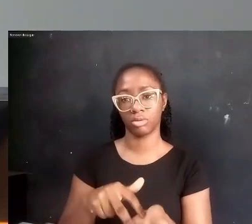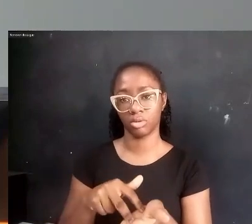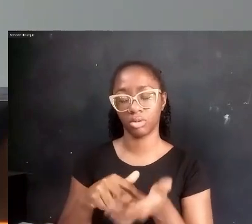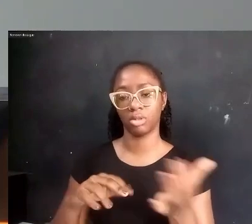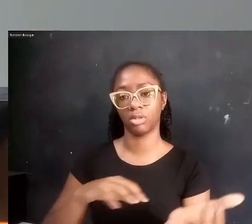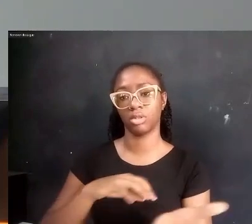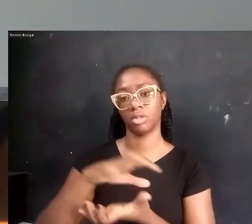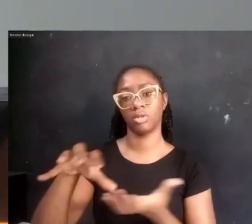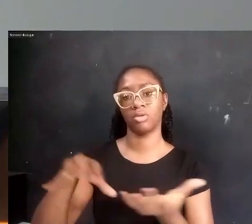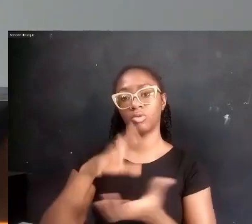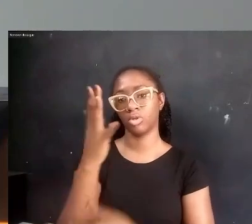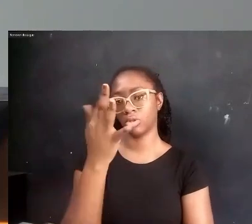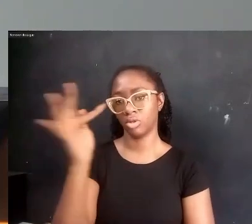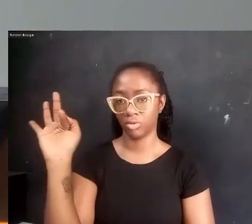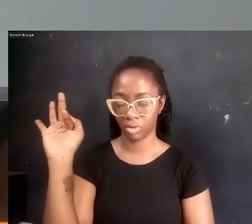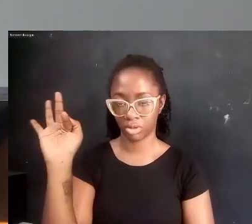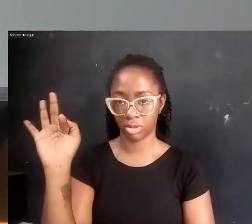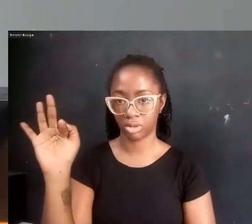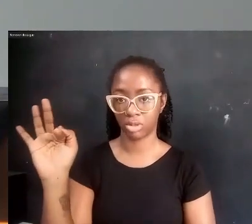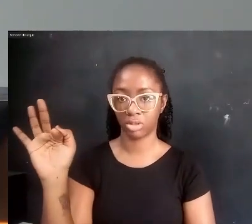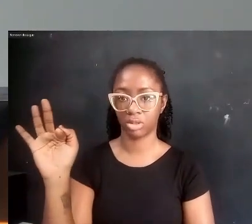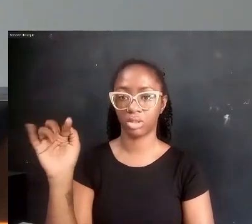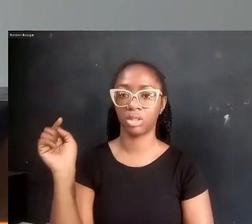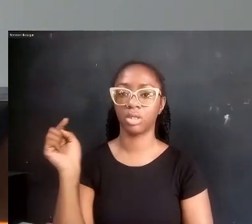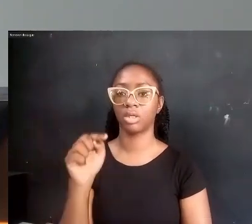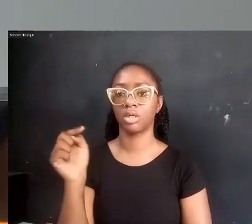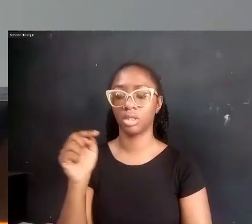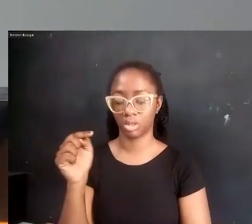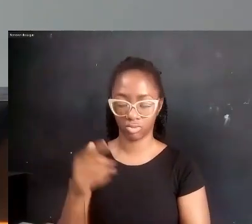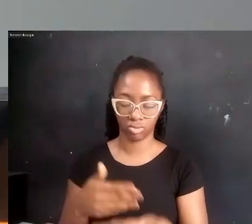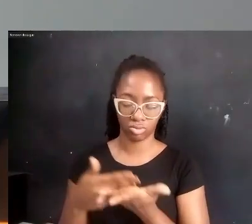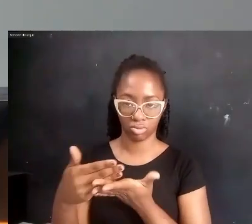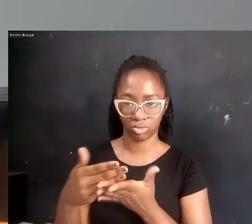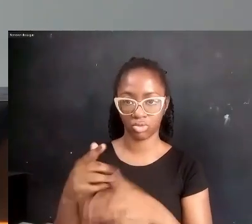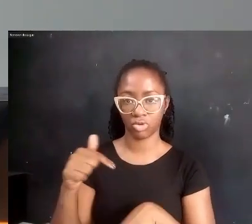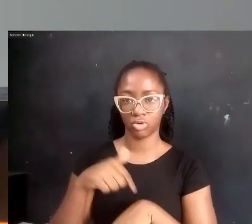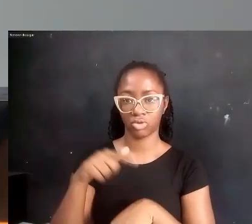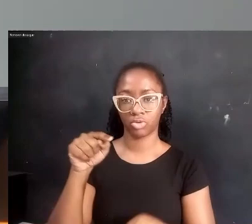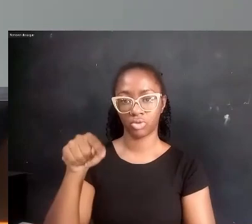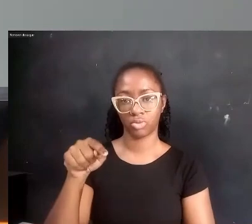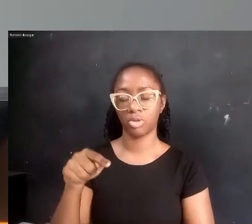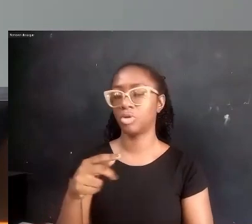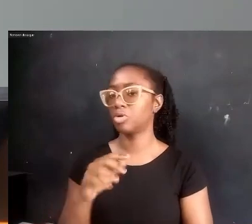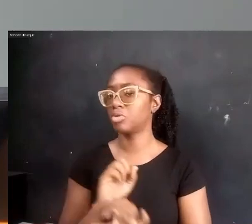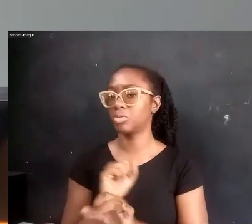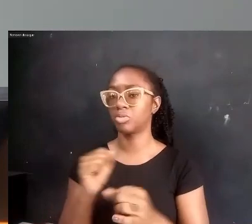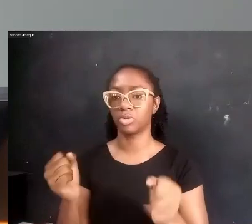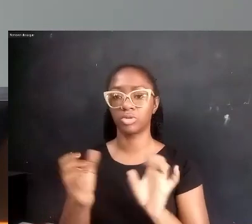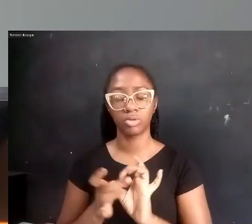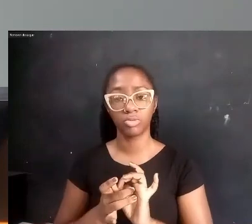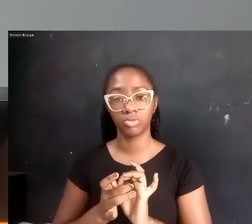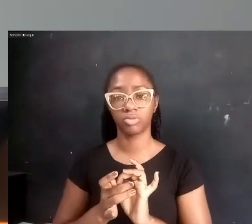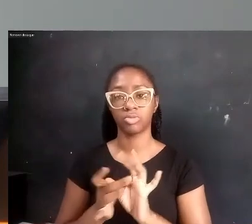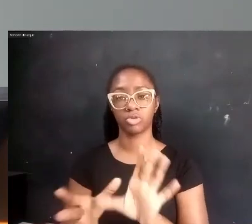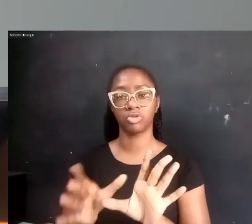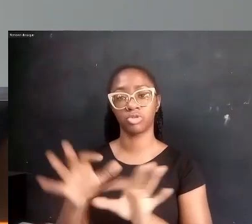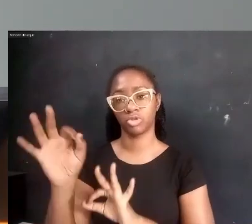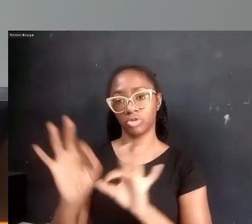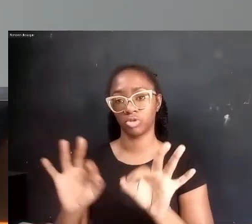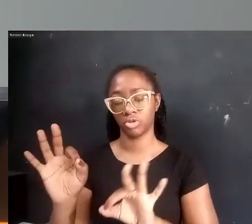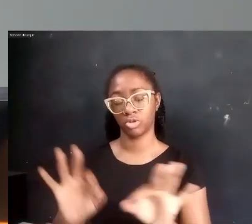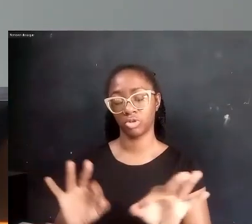Francesa. Es decir, que desde ese momento no fue posible concebir a la organización política en